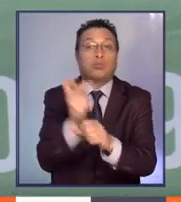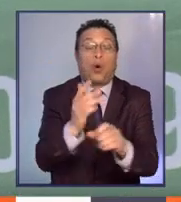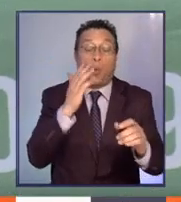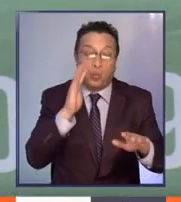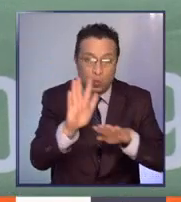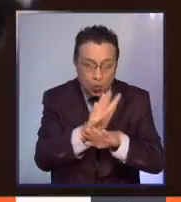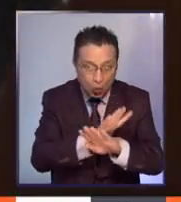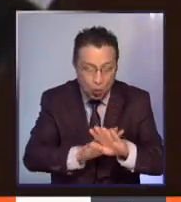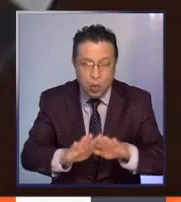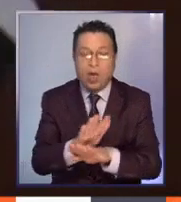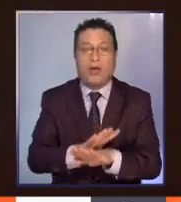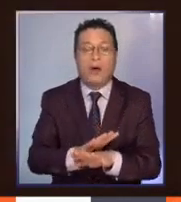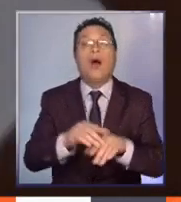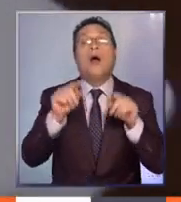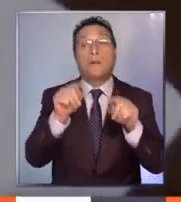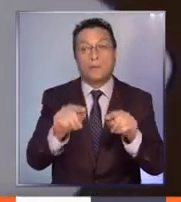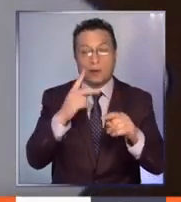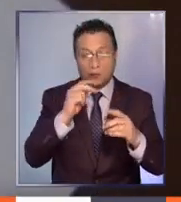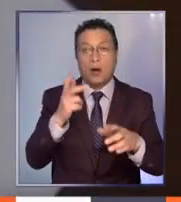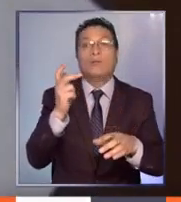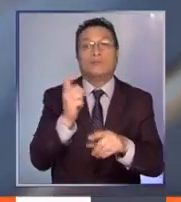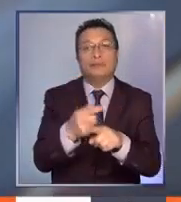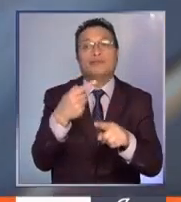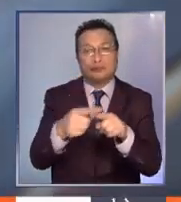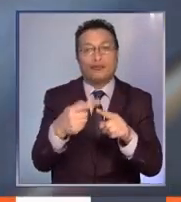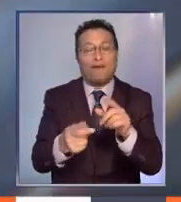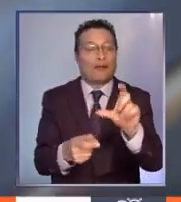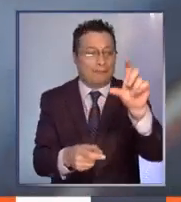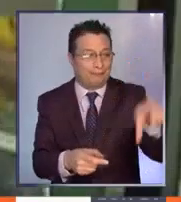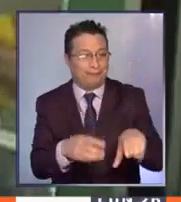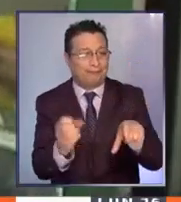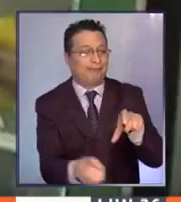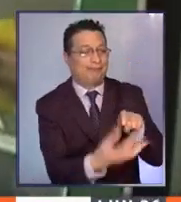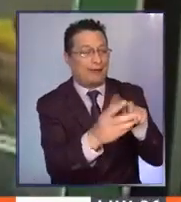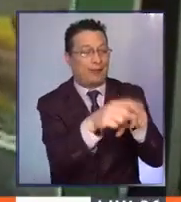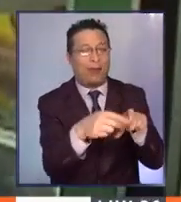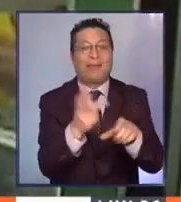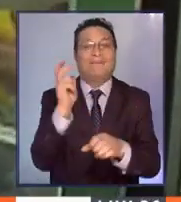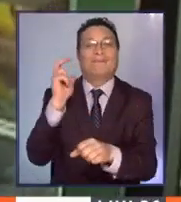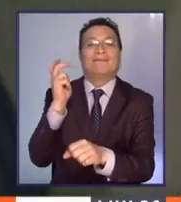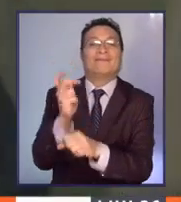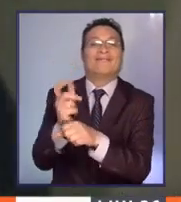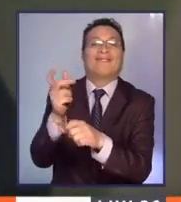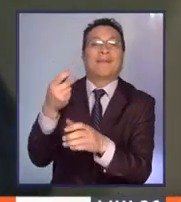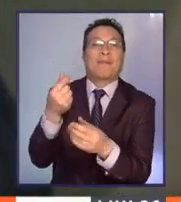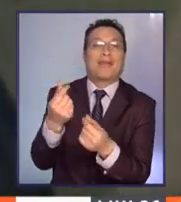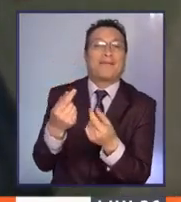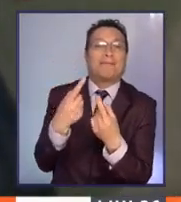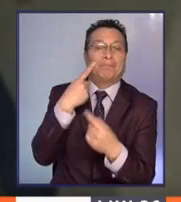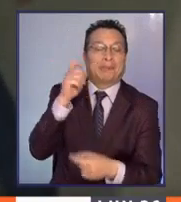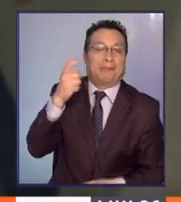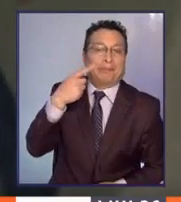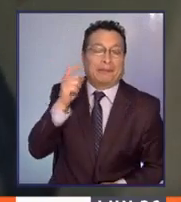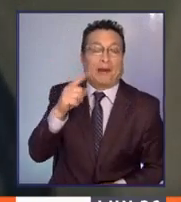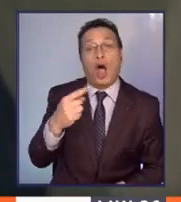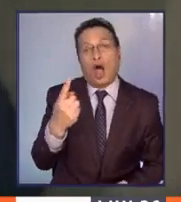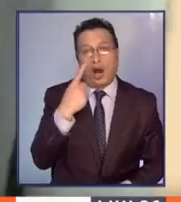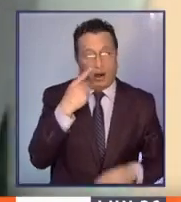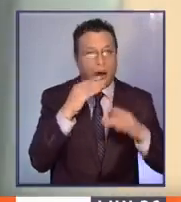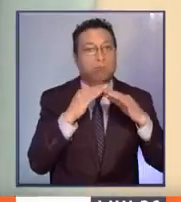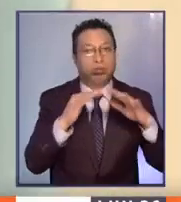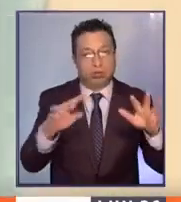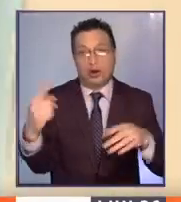con estos elementos, se logra la elaboración de nuevos plásticos para concretar el fraude. Un delito que ya es conocido y que ha puesto en alerta